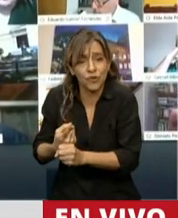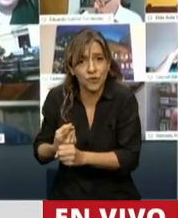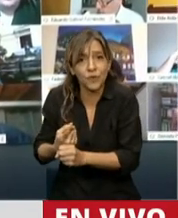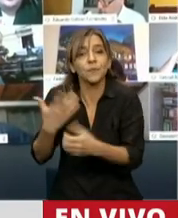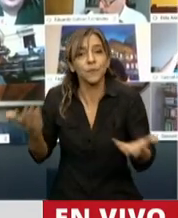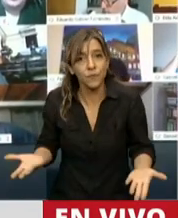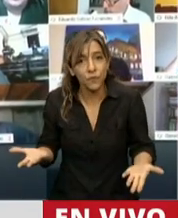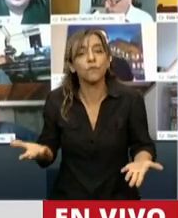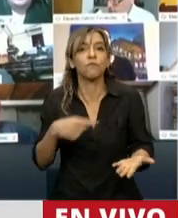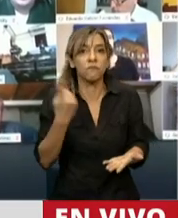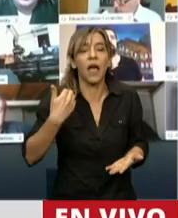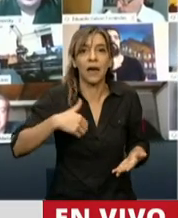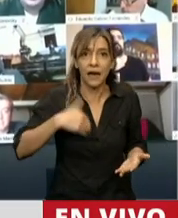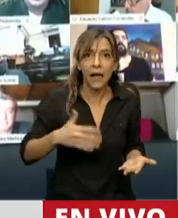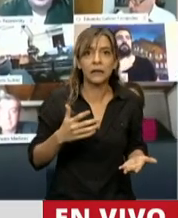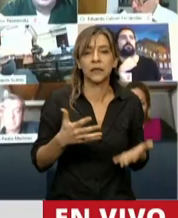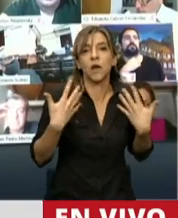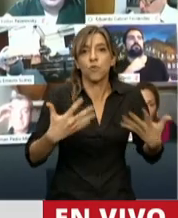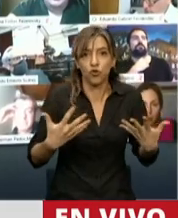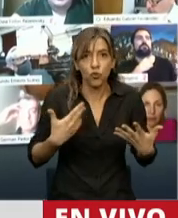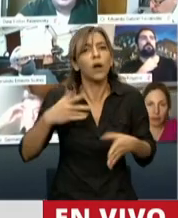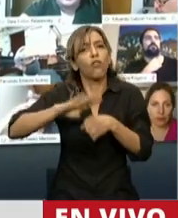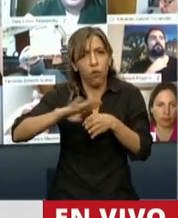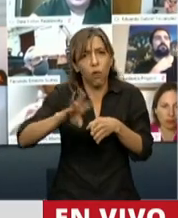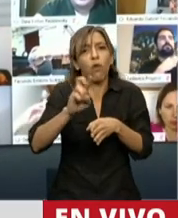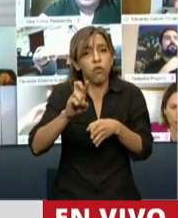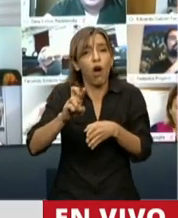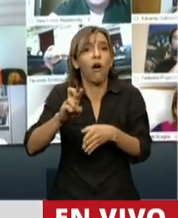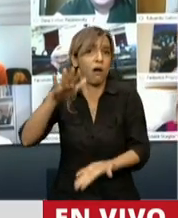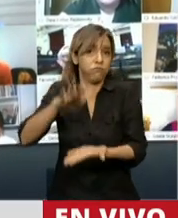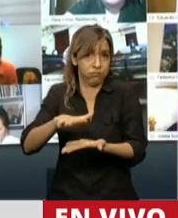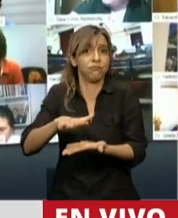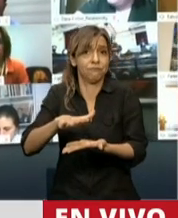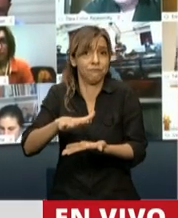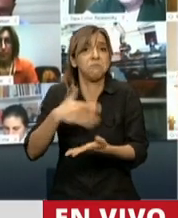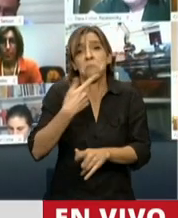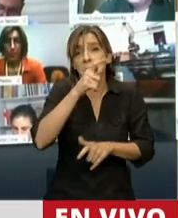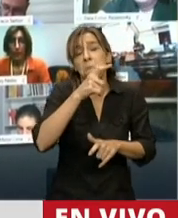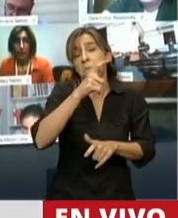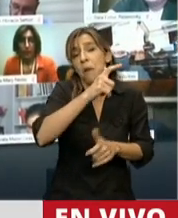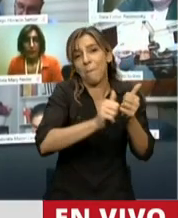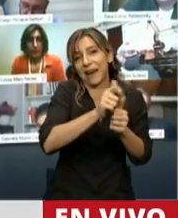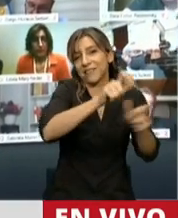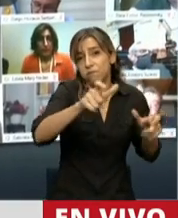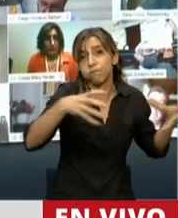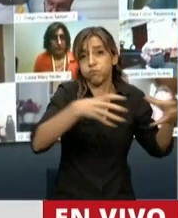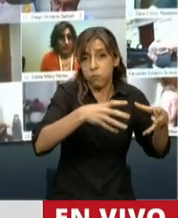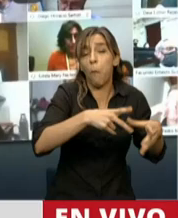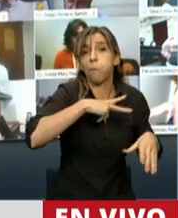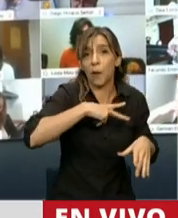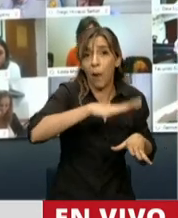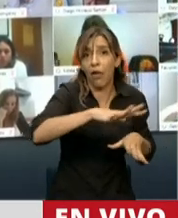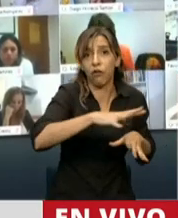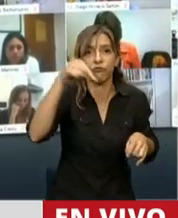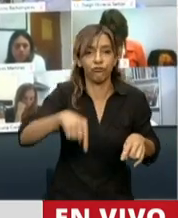Entonces, la Argentina, por supuesto, tenía una baja deuda en dólares y con acreedores privados, y hoy tiene una crisis que tiene que